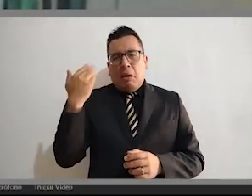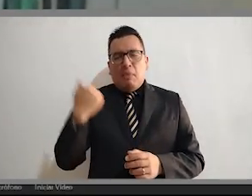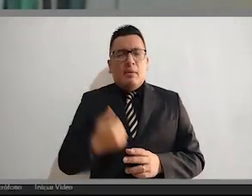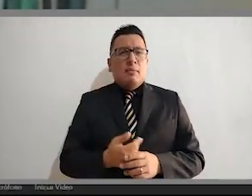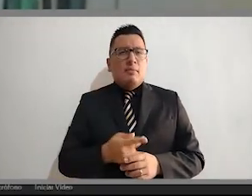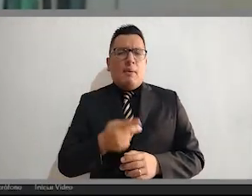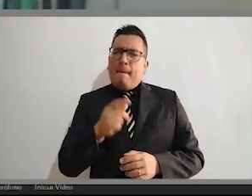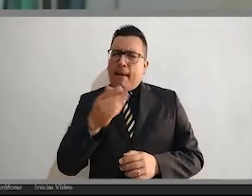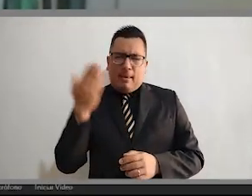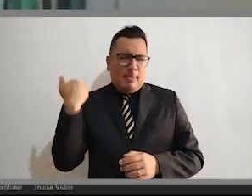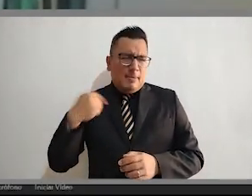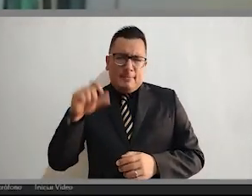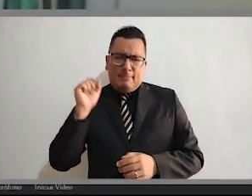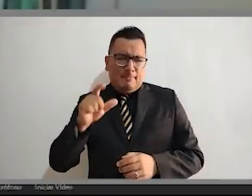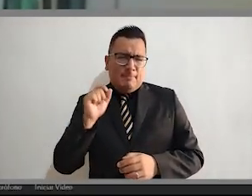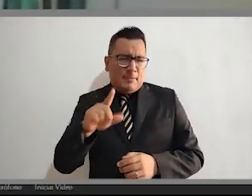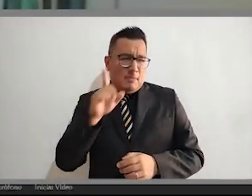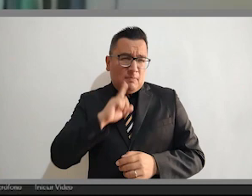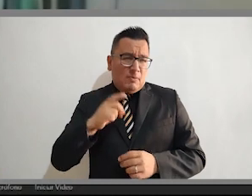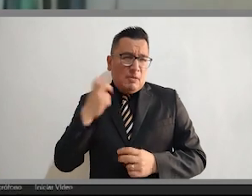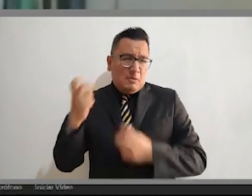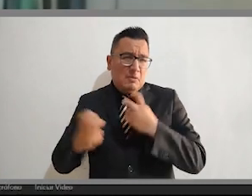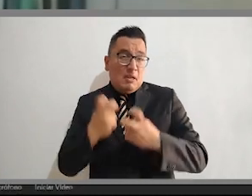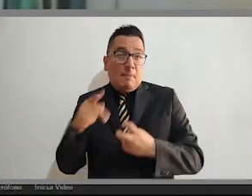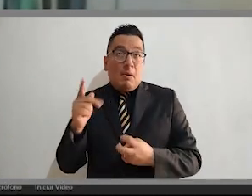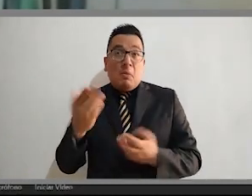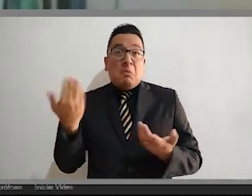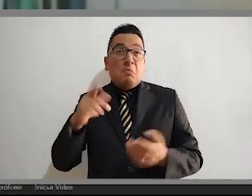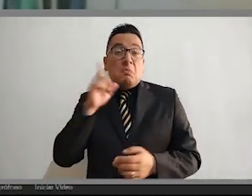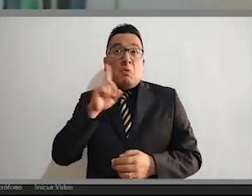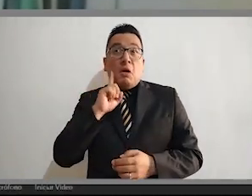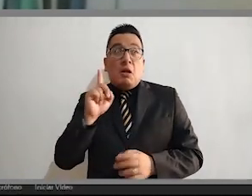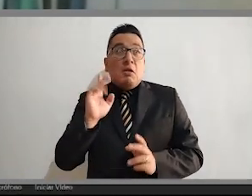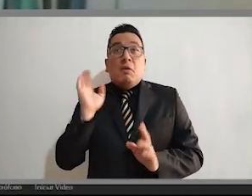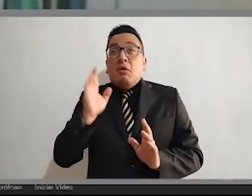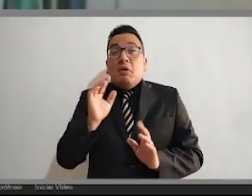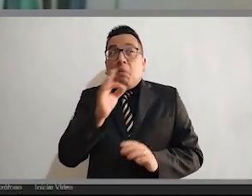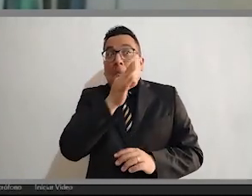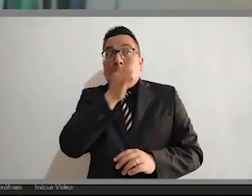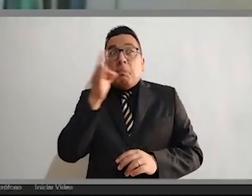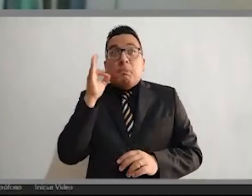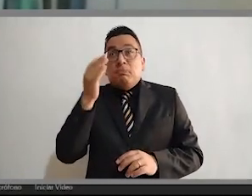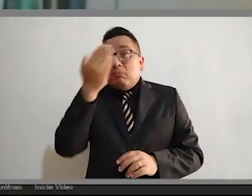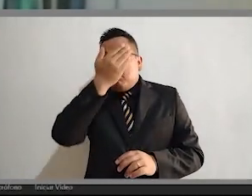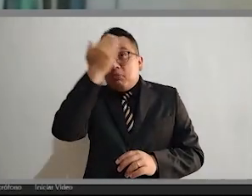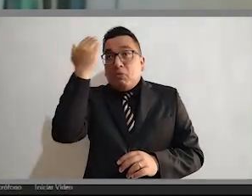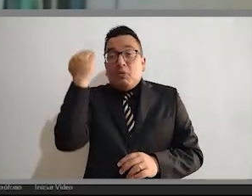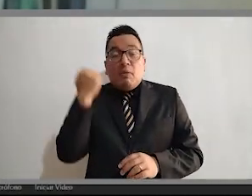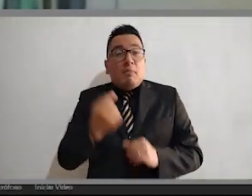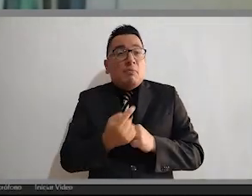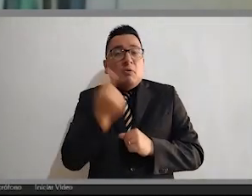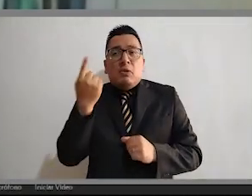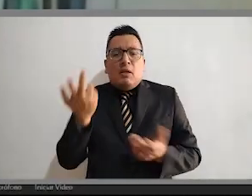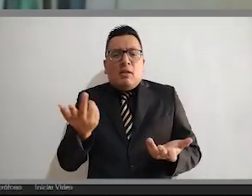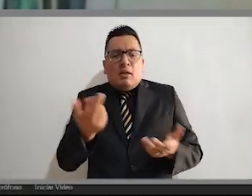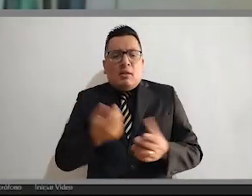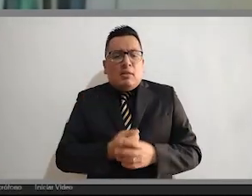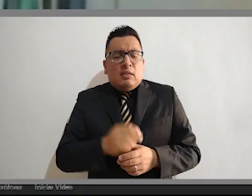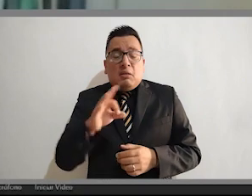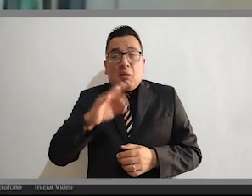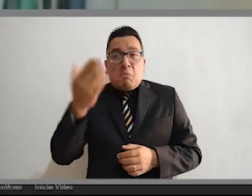nos dábamos cuenta, ni siquiera nosotras, las mismas mujeres, que estábamos inmersas en una situación